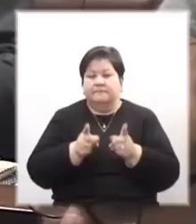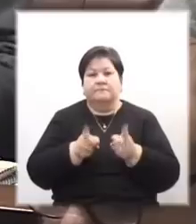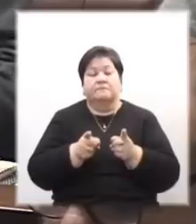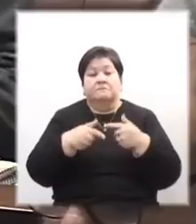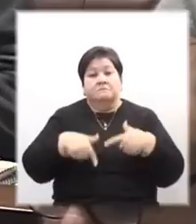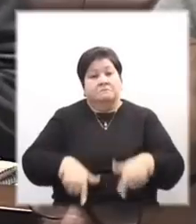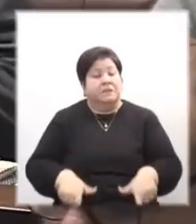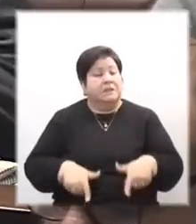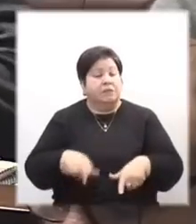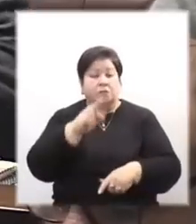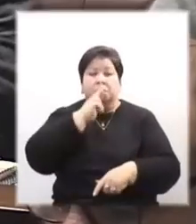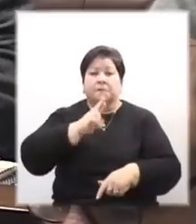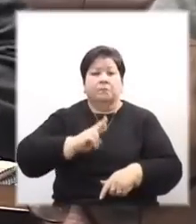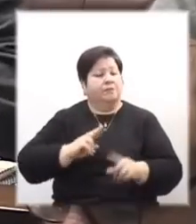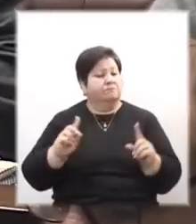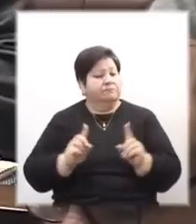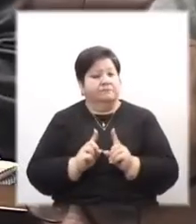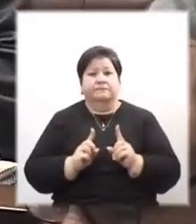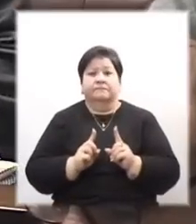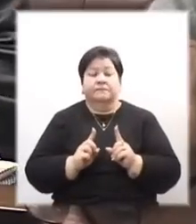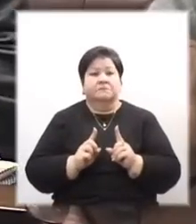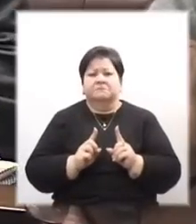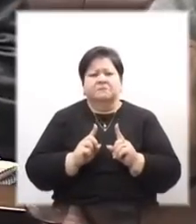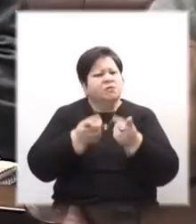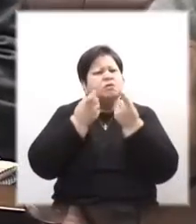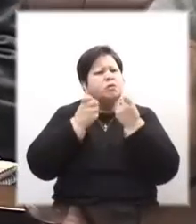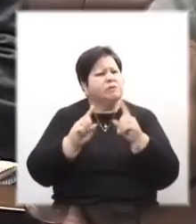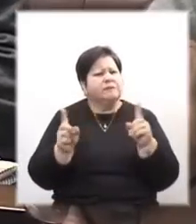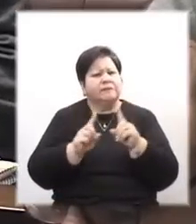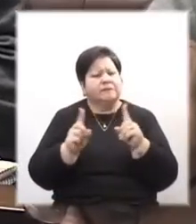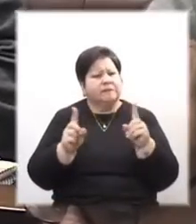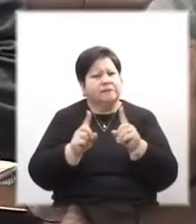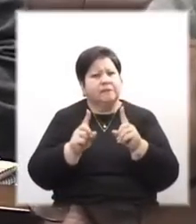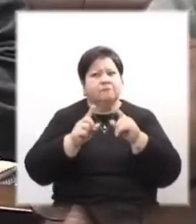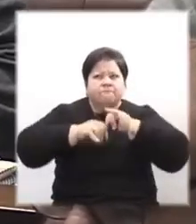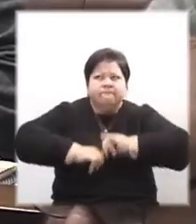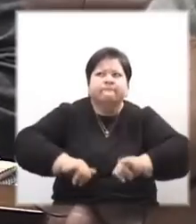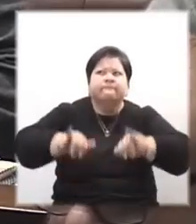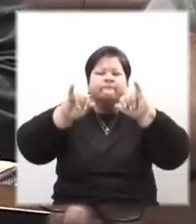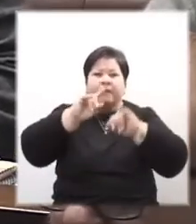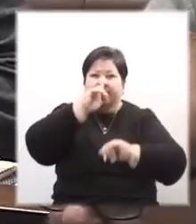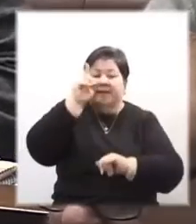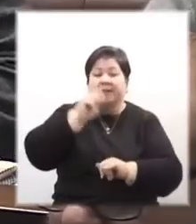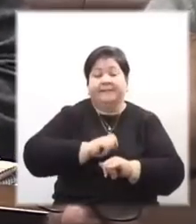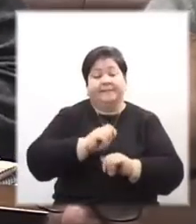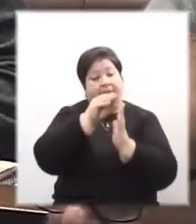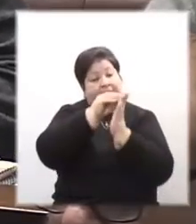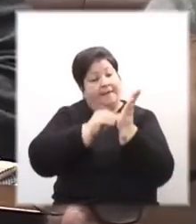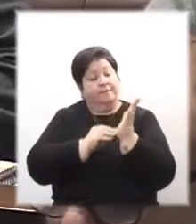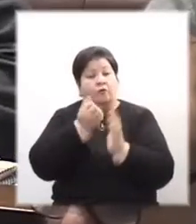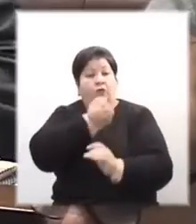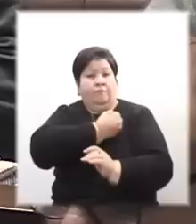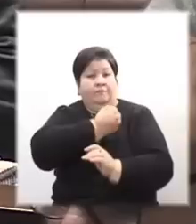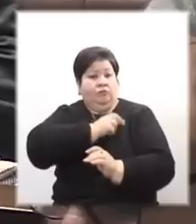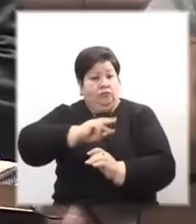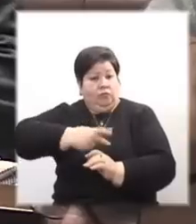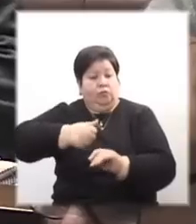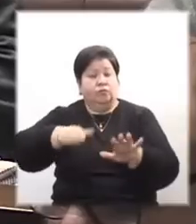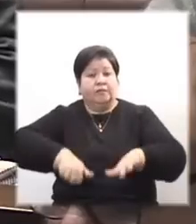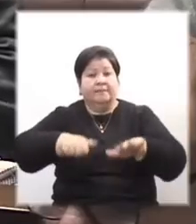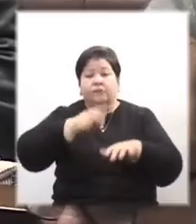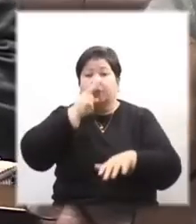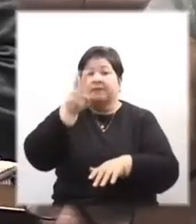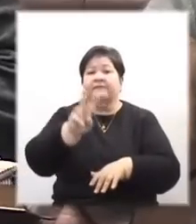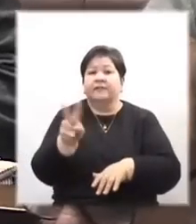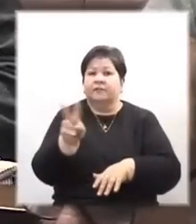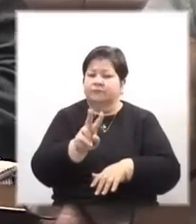tuvo una respuesta muy concreta, nos dijo que no lo veía necesario, que los datos de homicidios en el segundo semestre del 2022